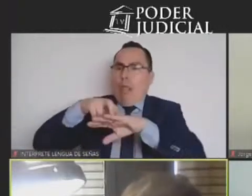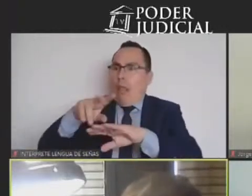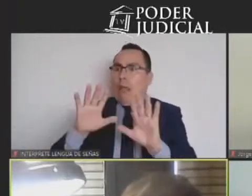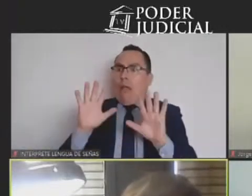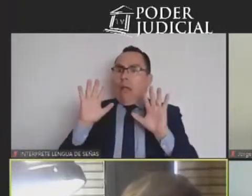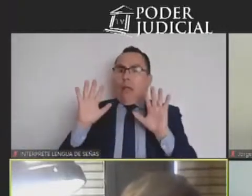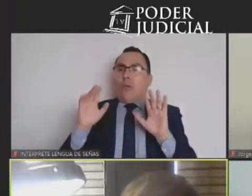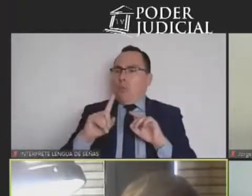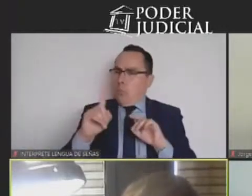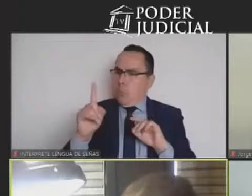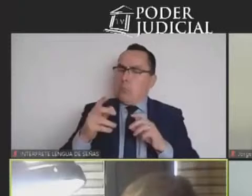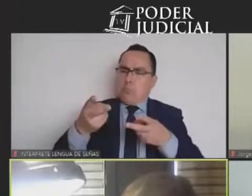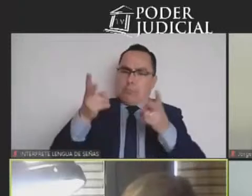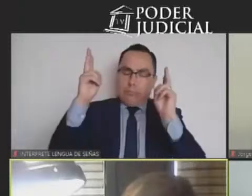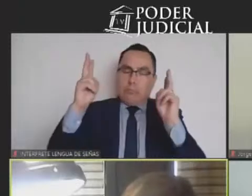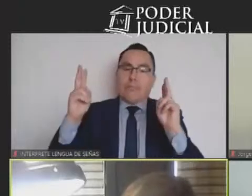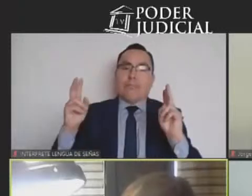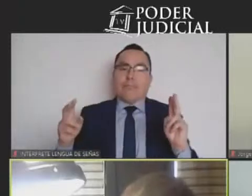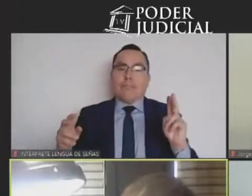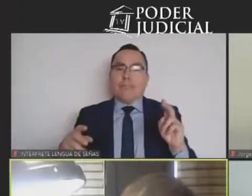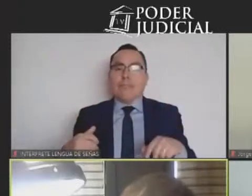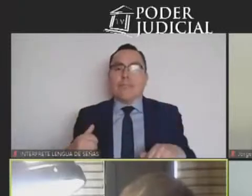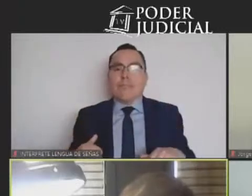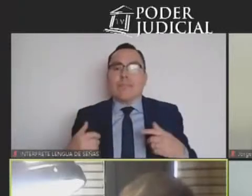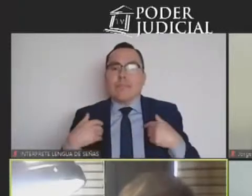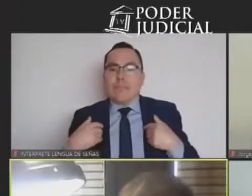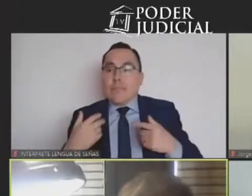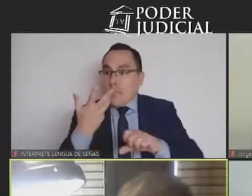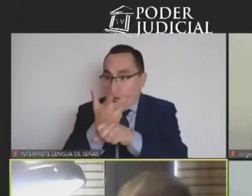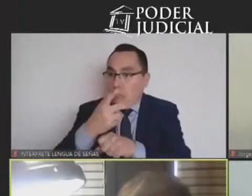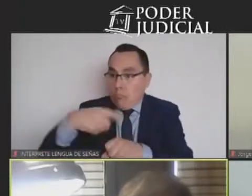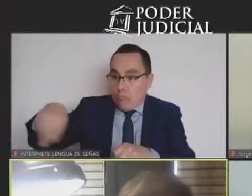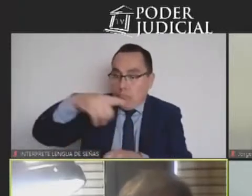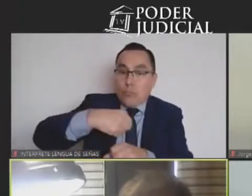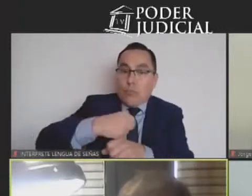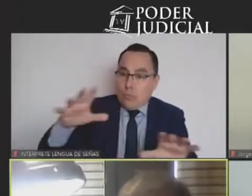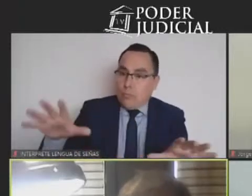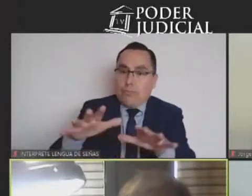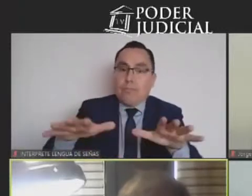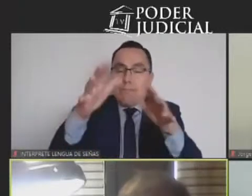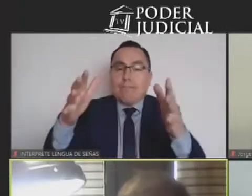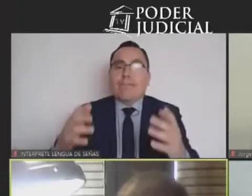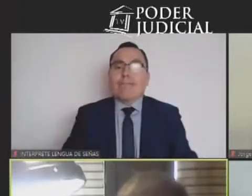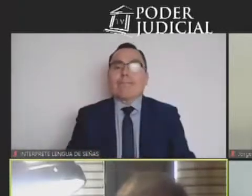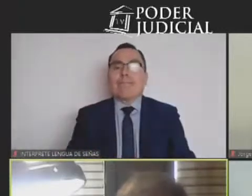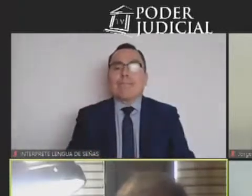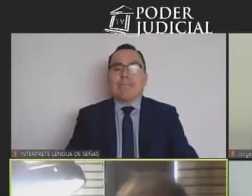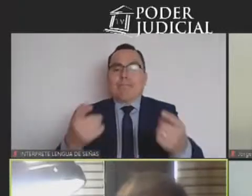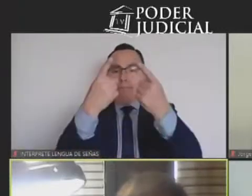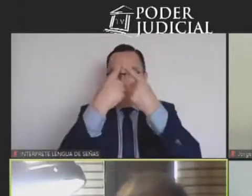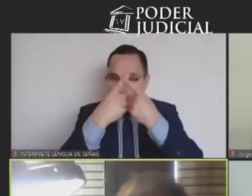tribunales, ¿ya? Creo que precisamente hay que fomentar ese tipo de acciones.